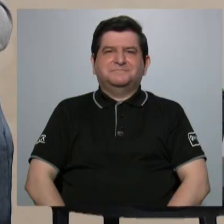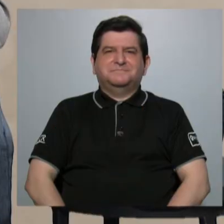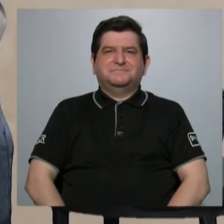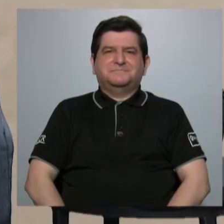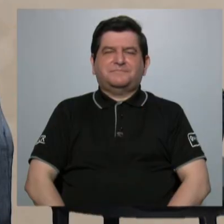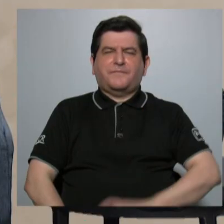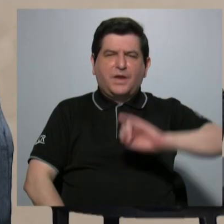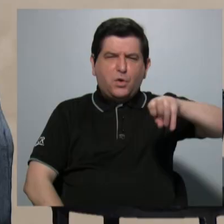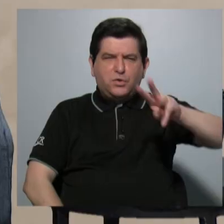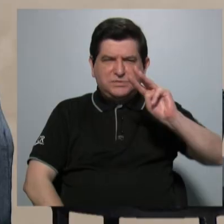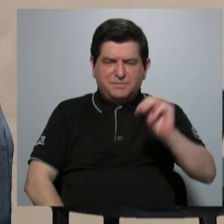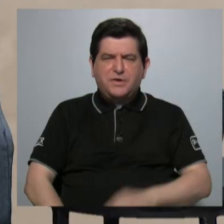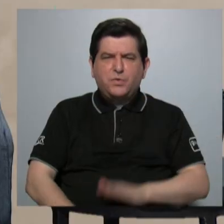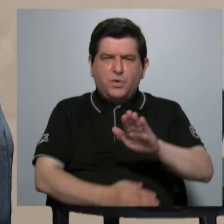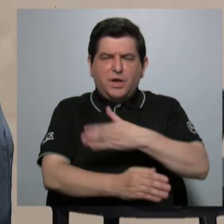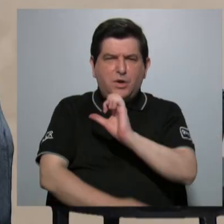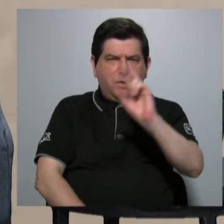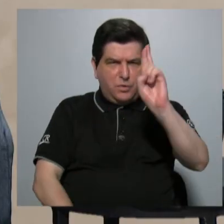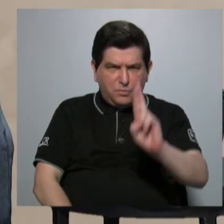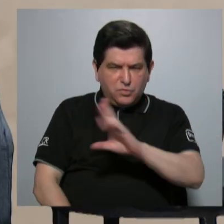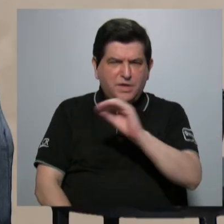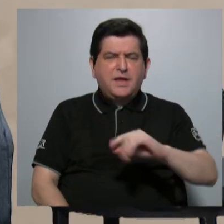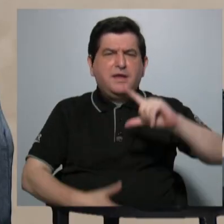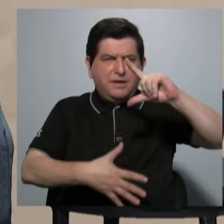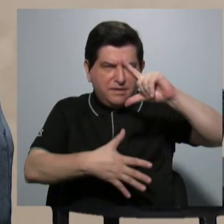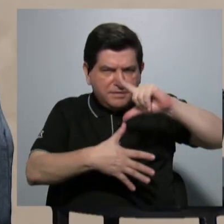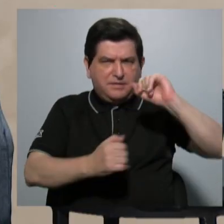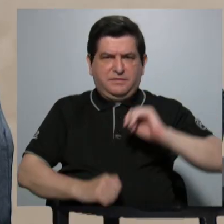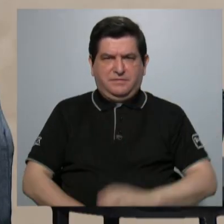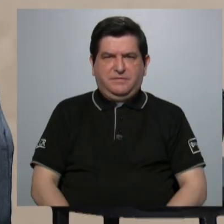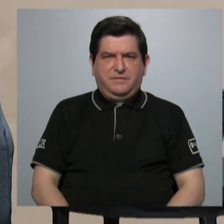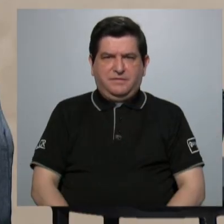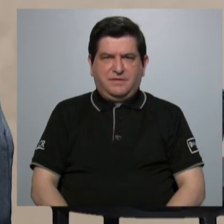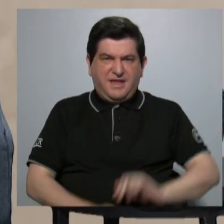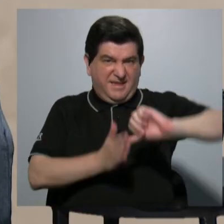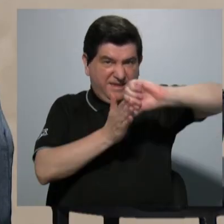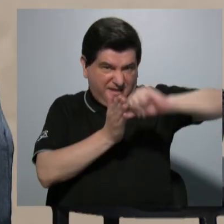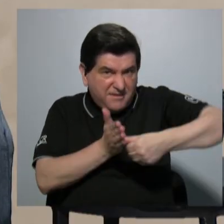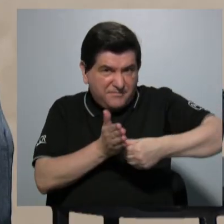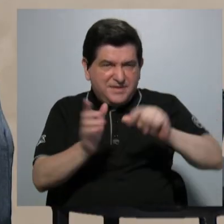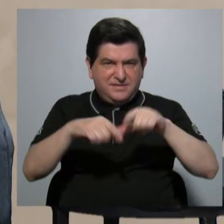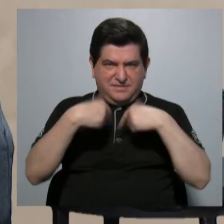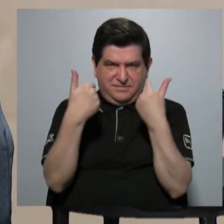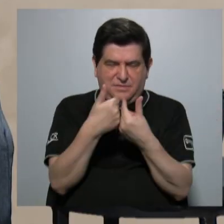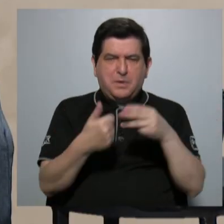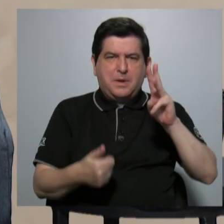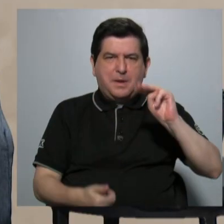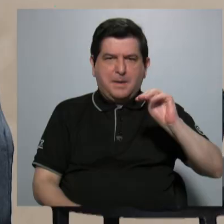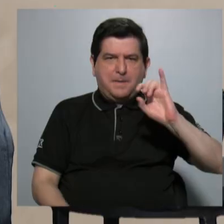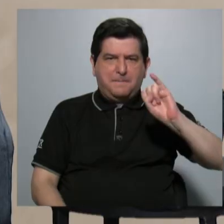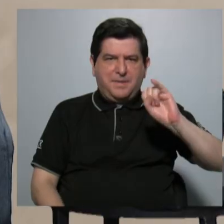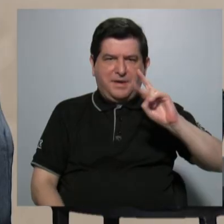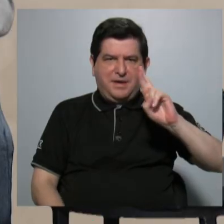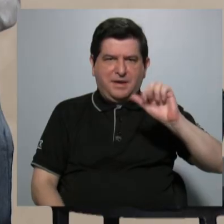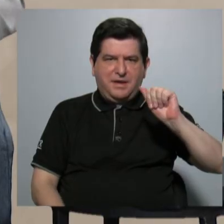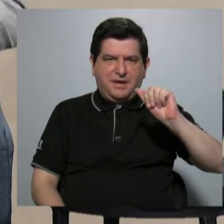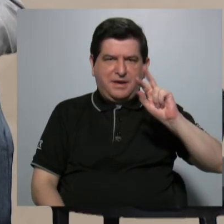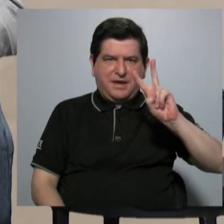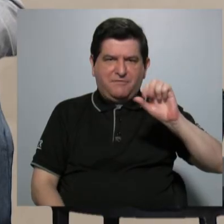Don José Manuel, música costarricense y latinoamericana. Sí. Es el énfasis del Sí. Quinteto Miravalles. Sí, sí, sí. ¿Por